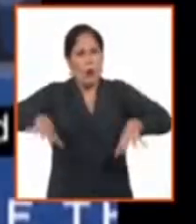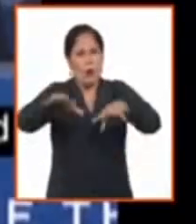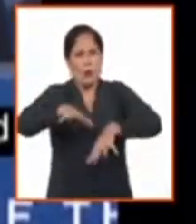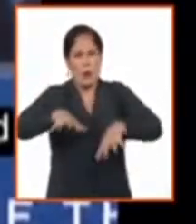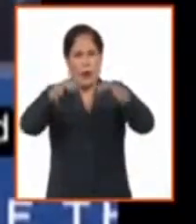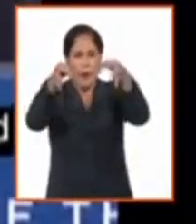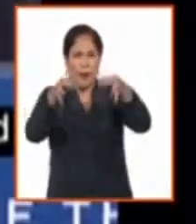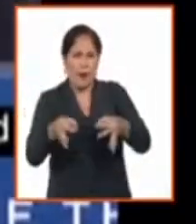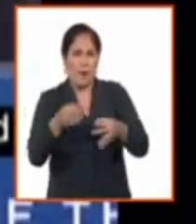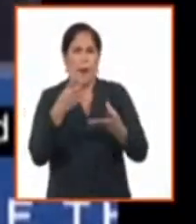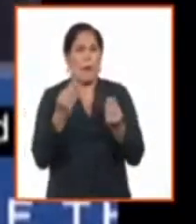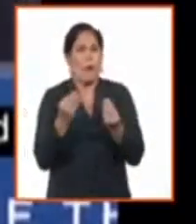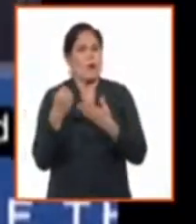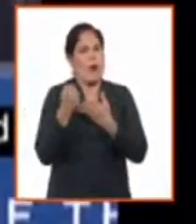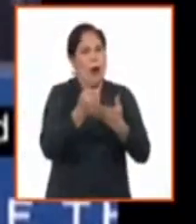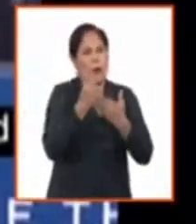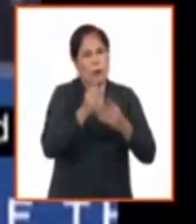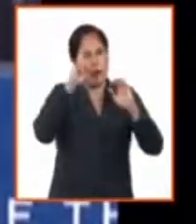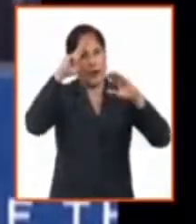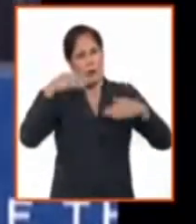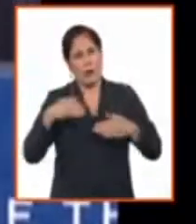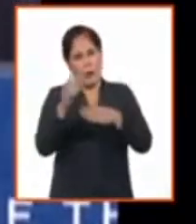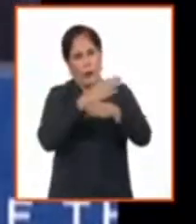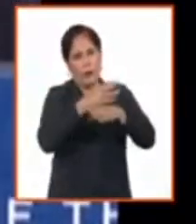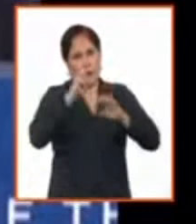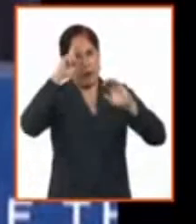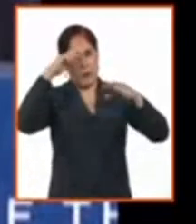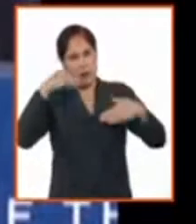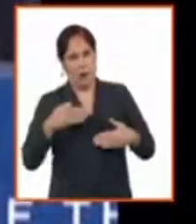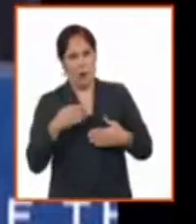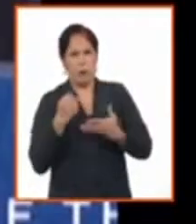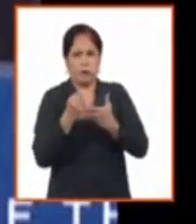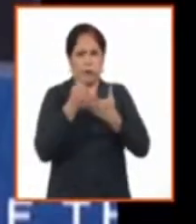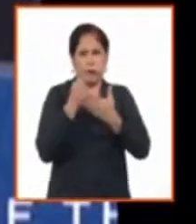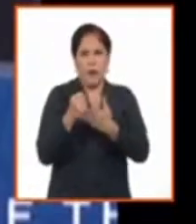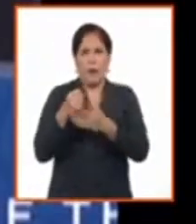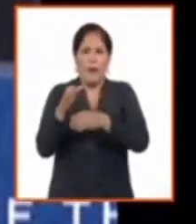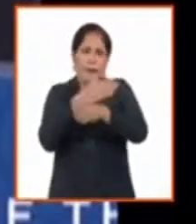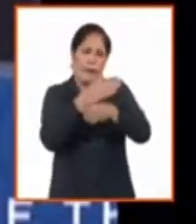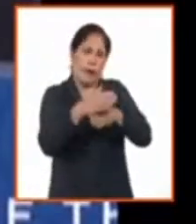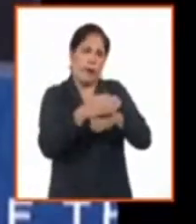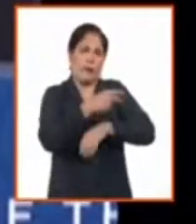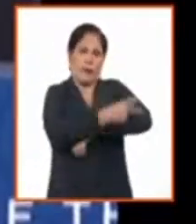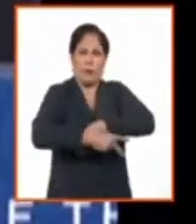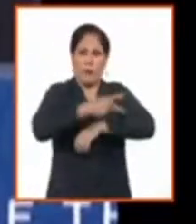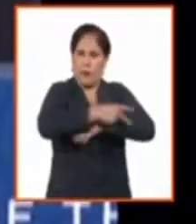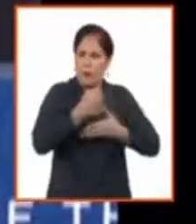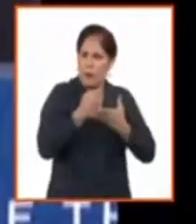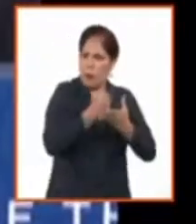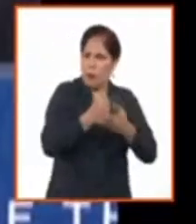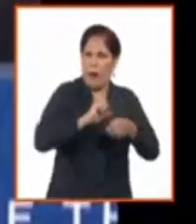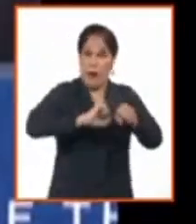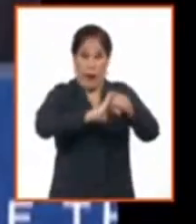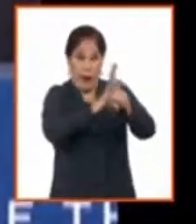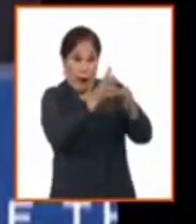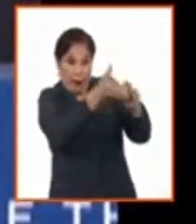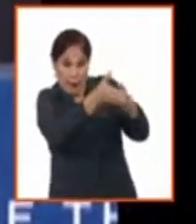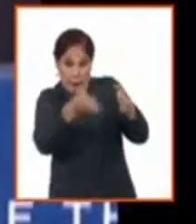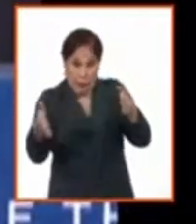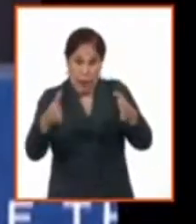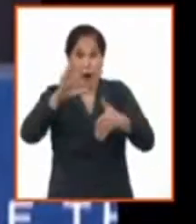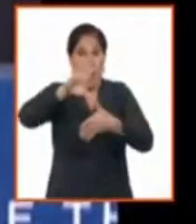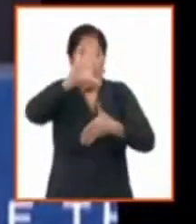con más compresión en heart to a mostrarse con de confins índice hemisferio